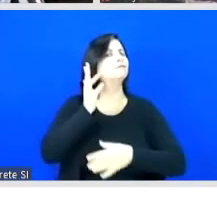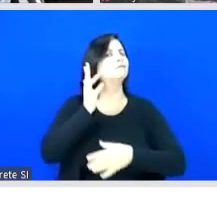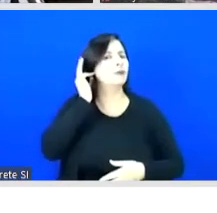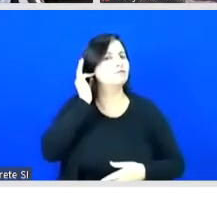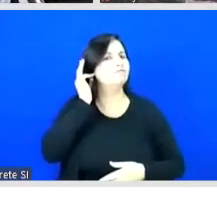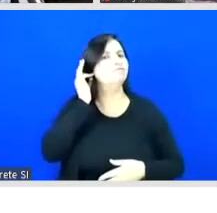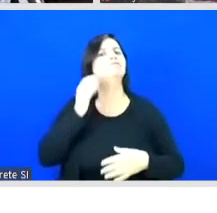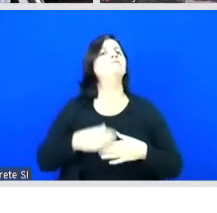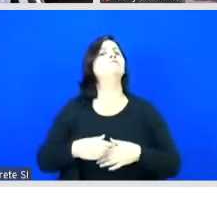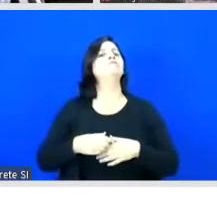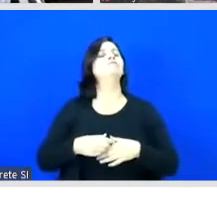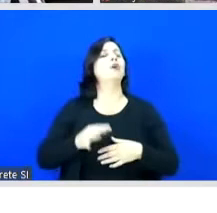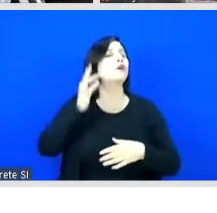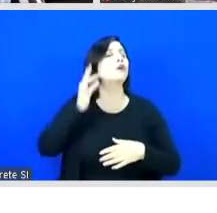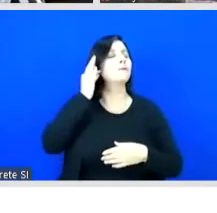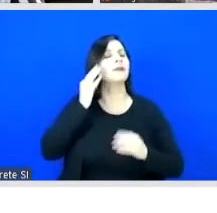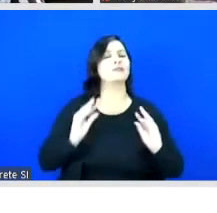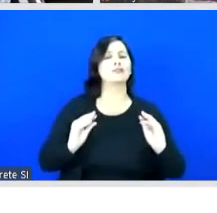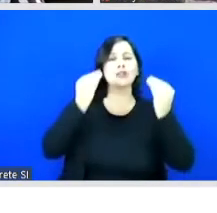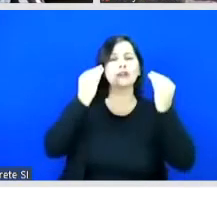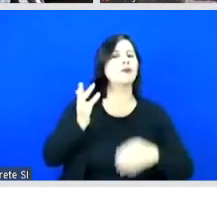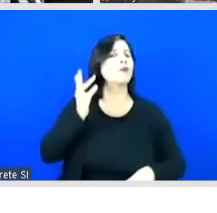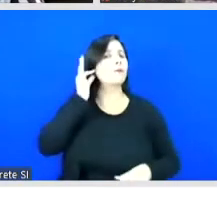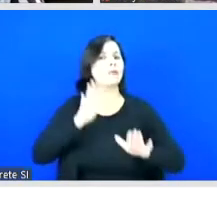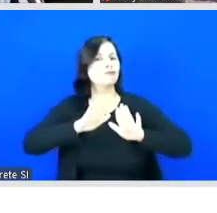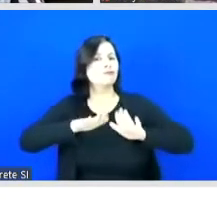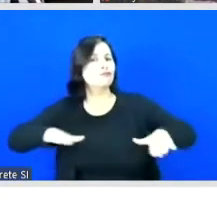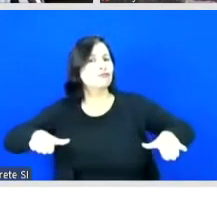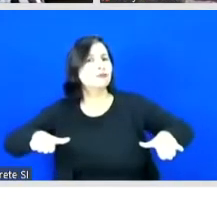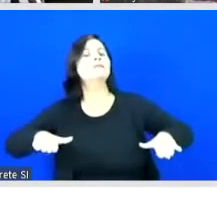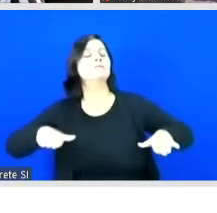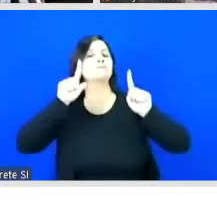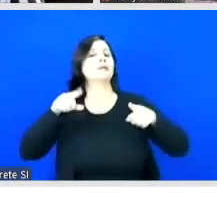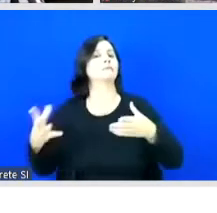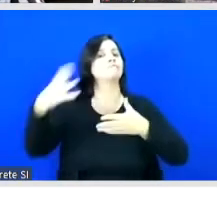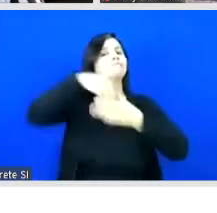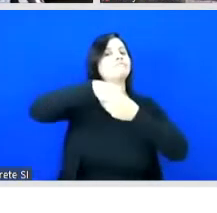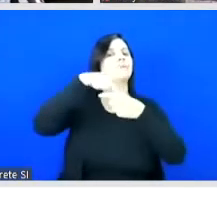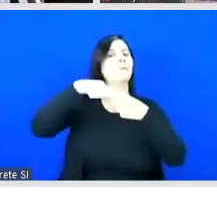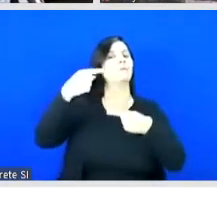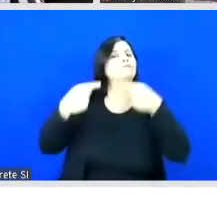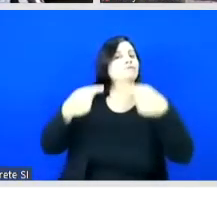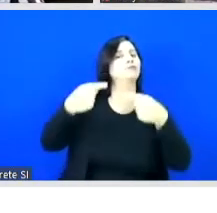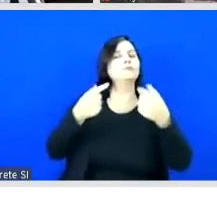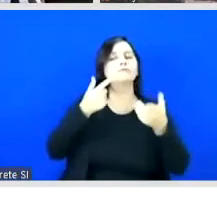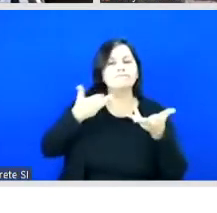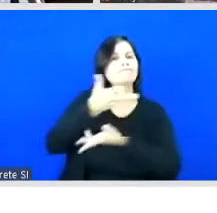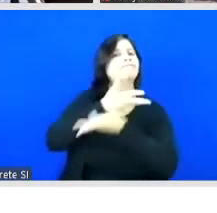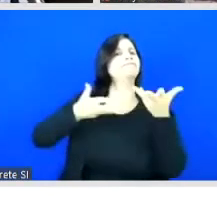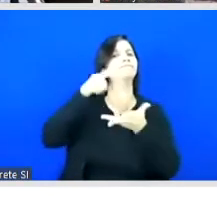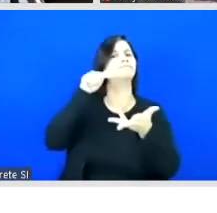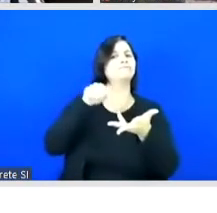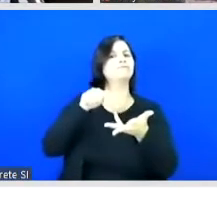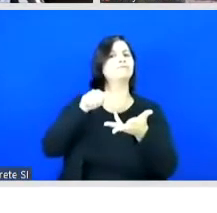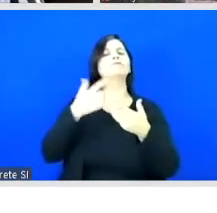las medidas y en todas las estrategias para el combate al cambio climático. Creo que el plan